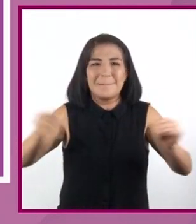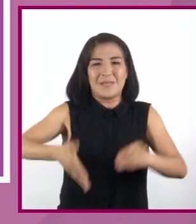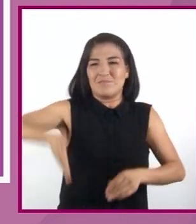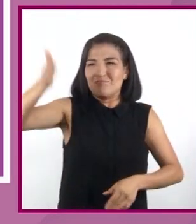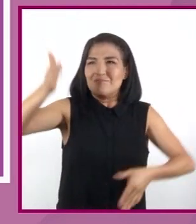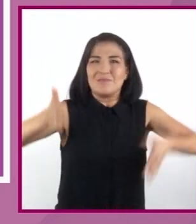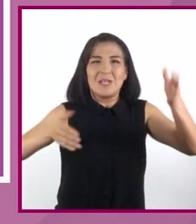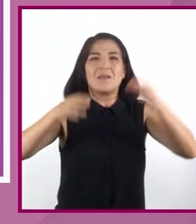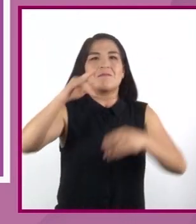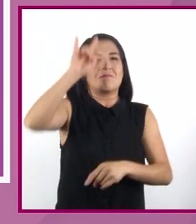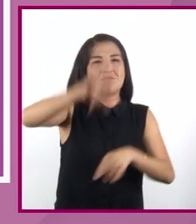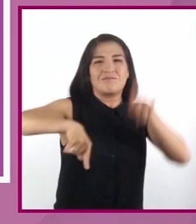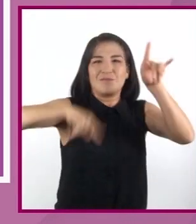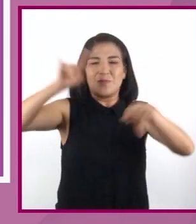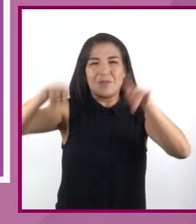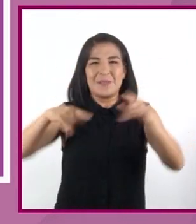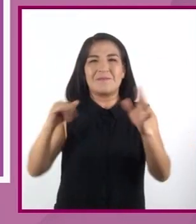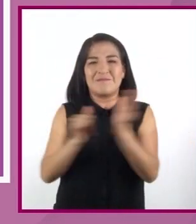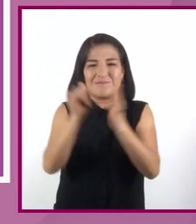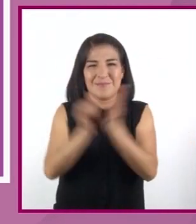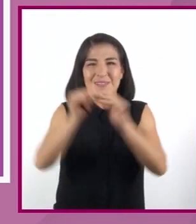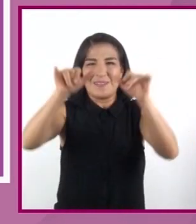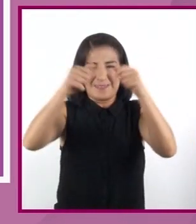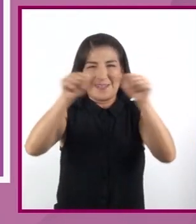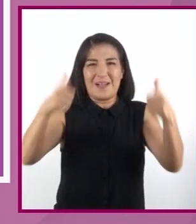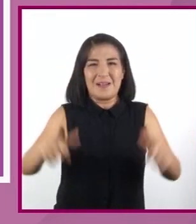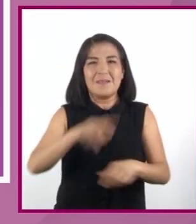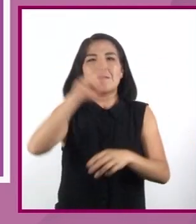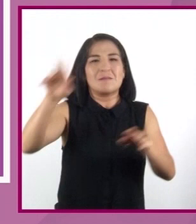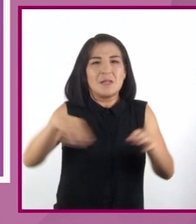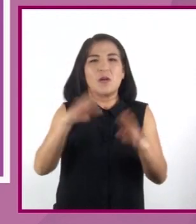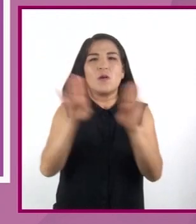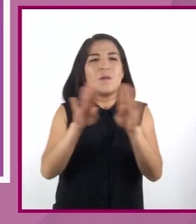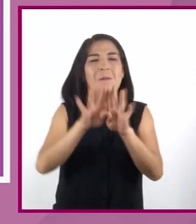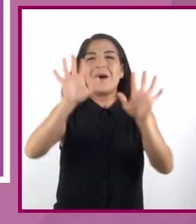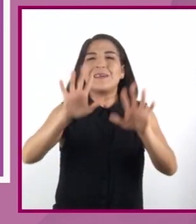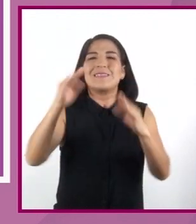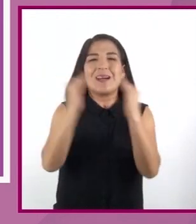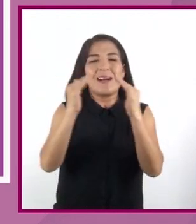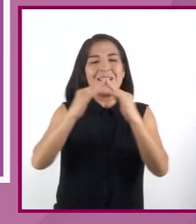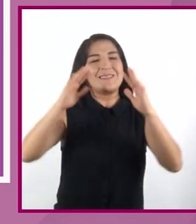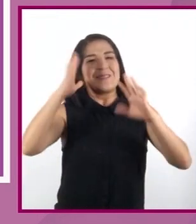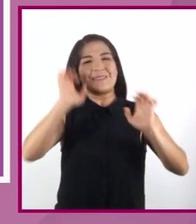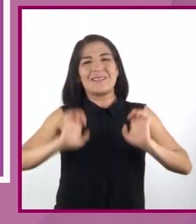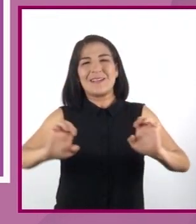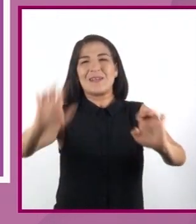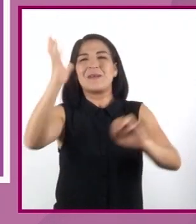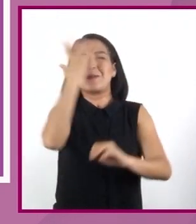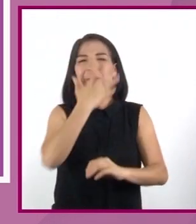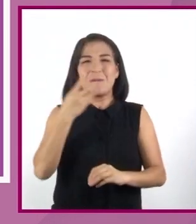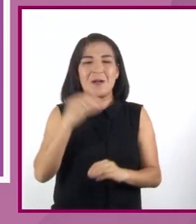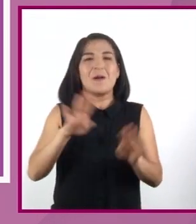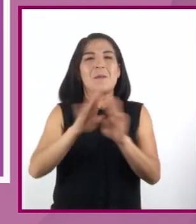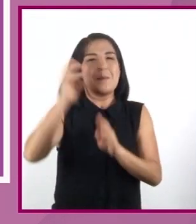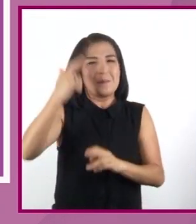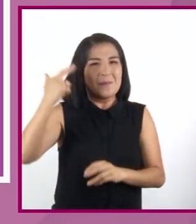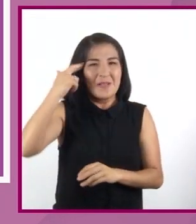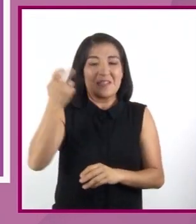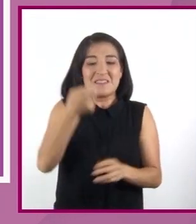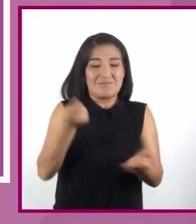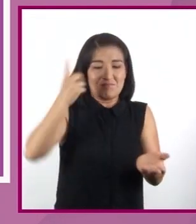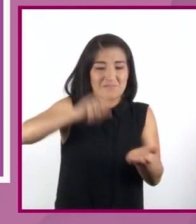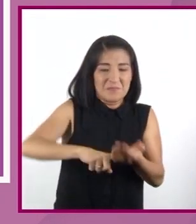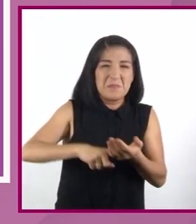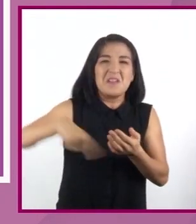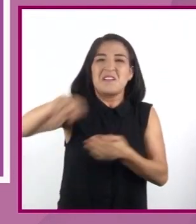y estatuas de mármol, producía una otoñal impresión de palacio encantado. Dentro, el brillo glacial del estuco,